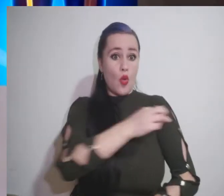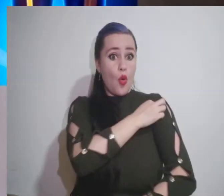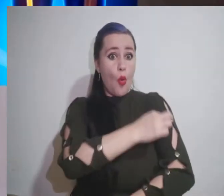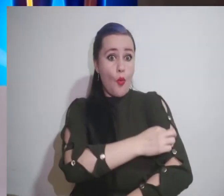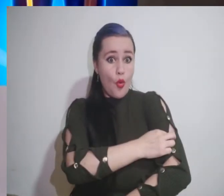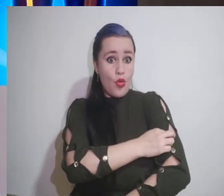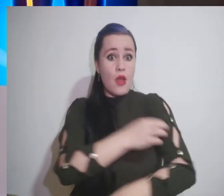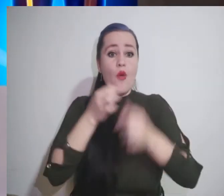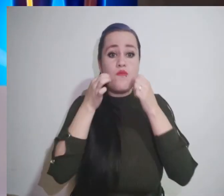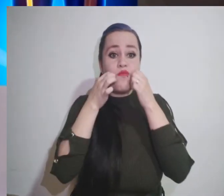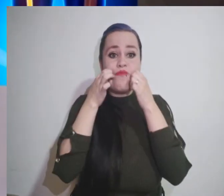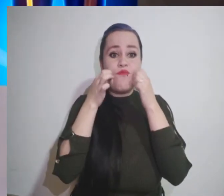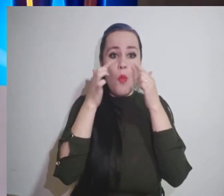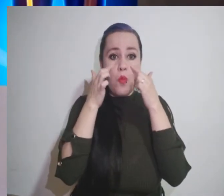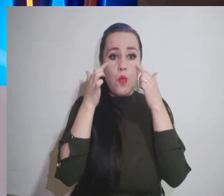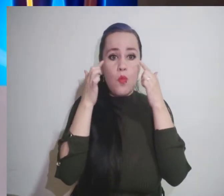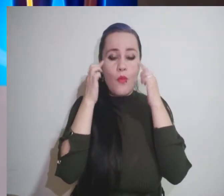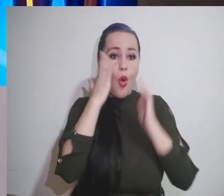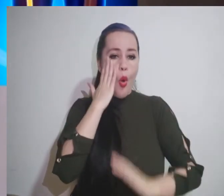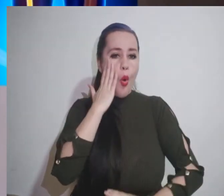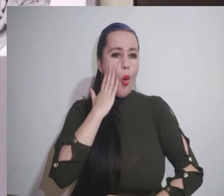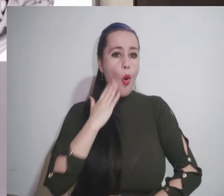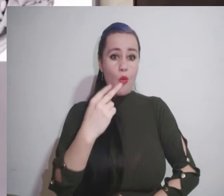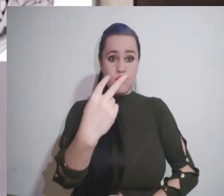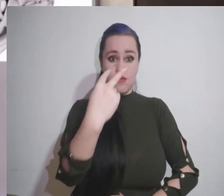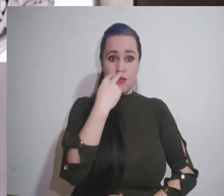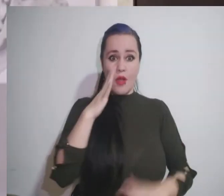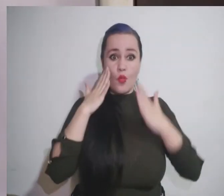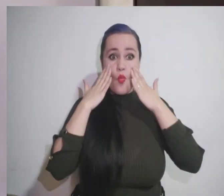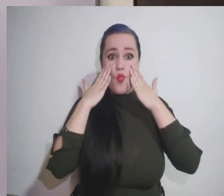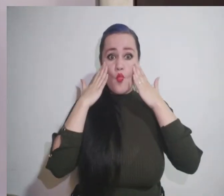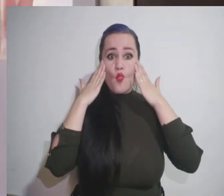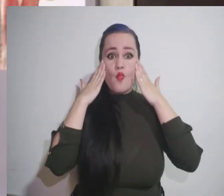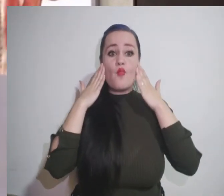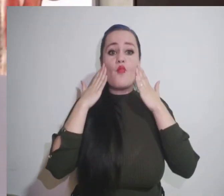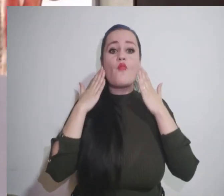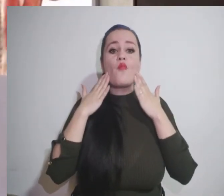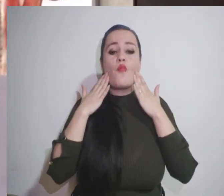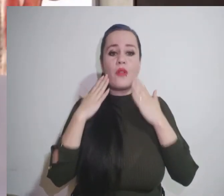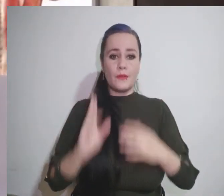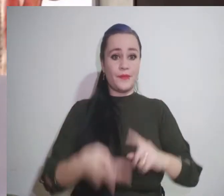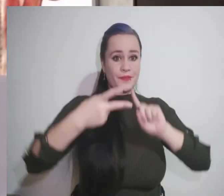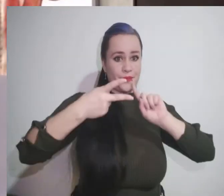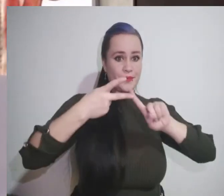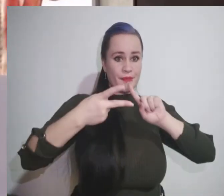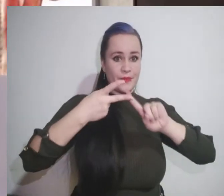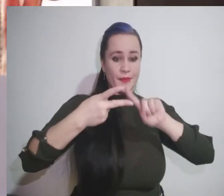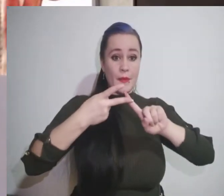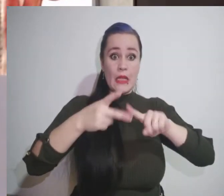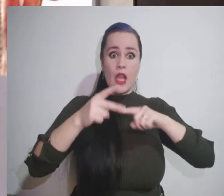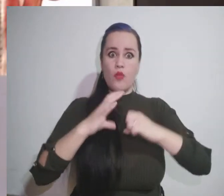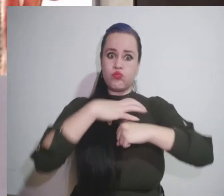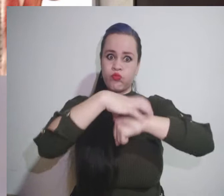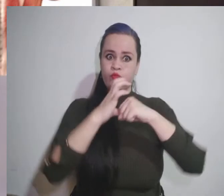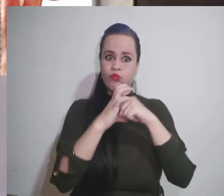una proteína que le da estructura, le da sostén a los huesos y a los tendones. La elastina es otra proteína